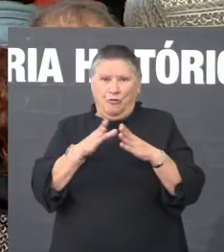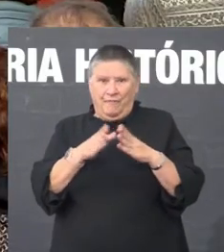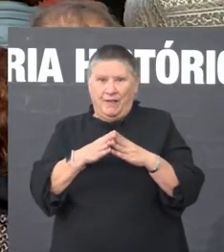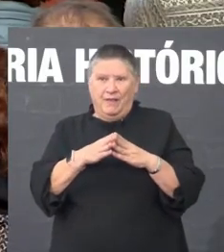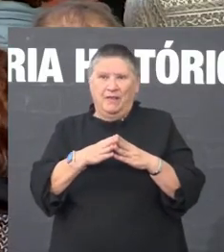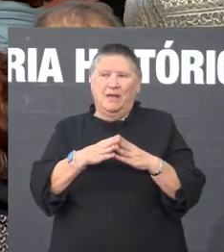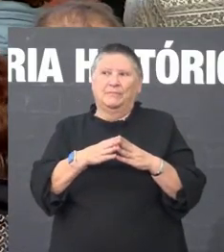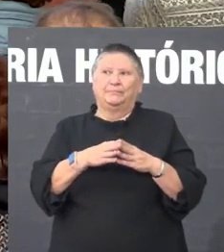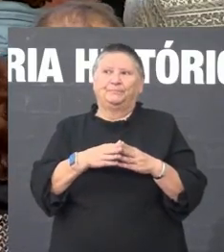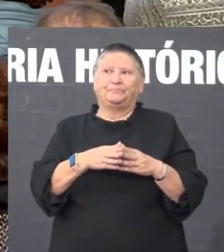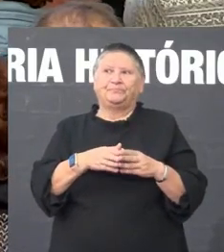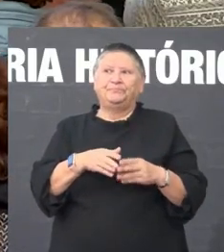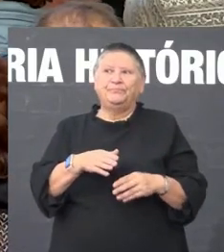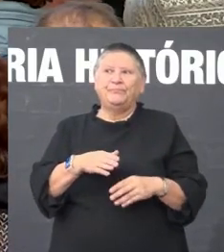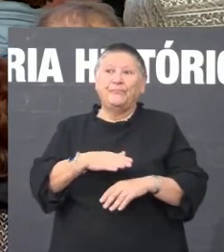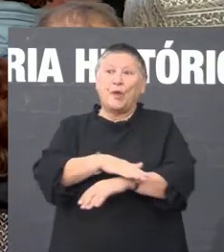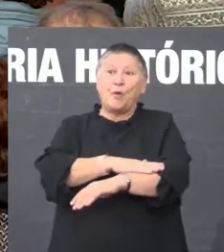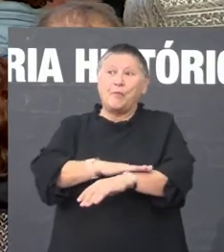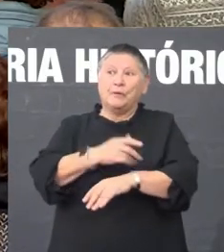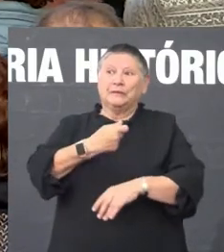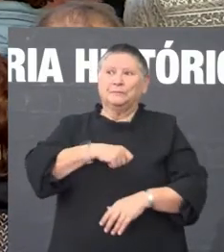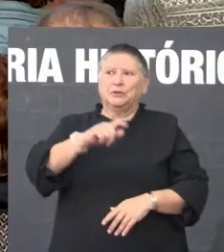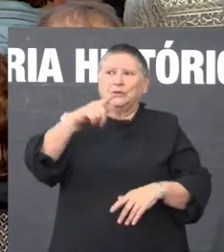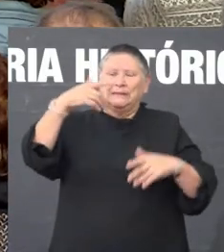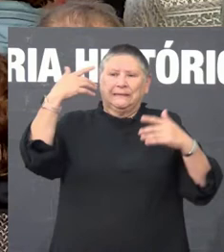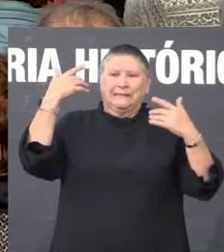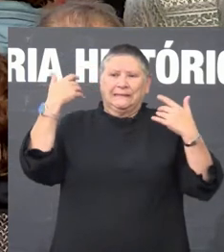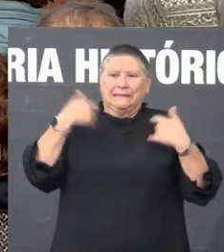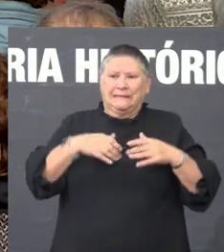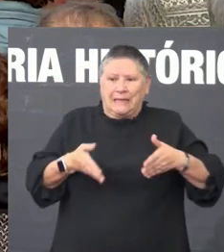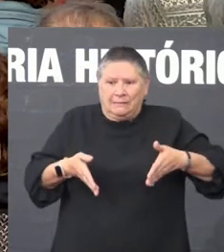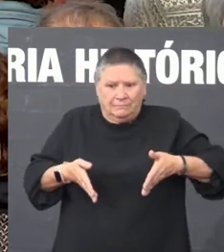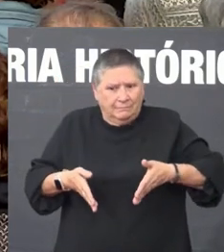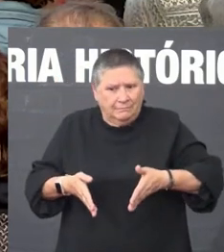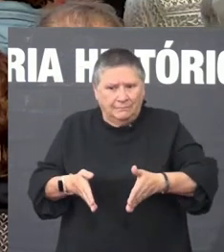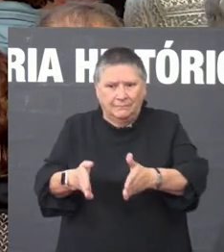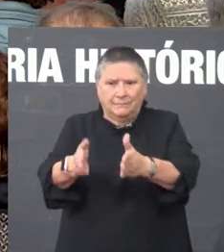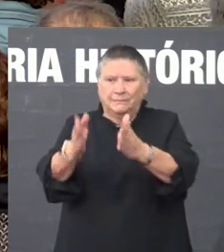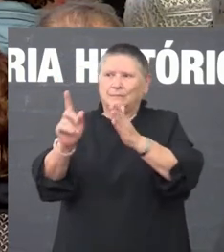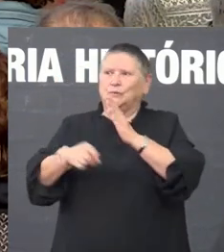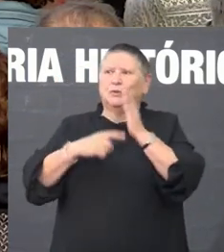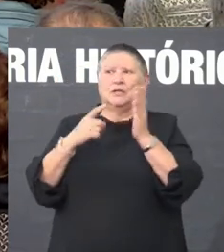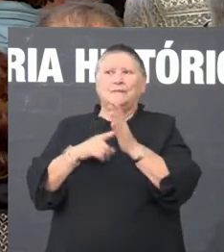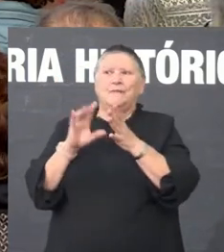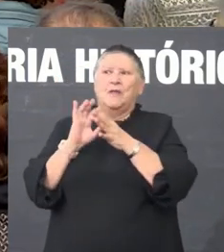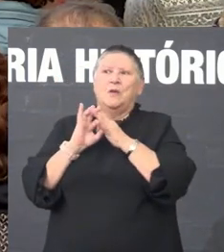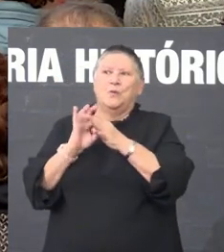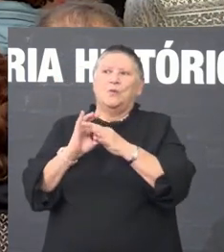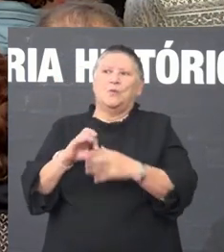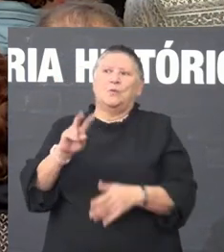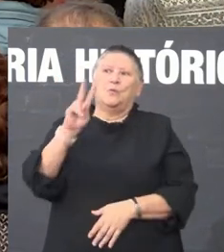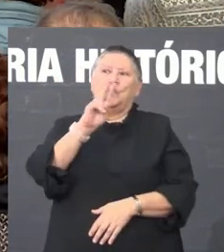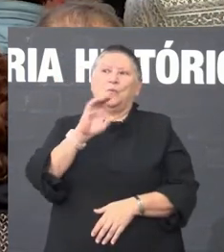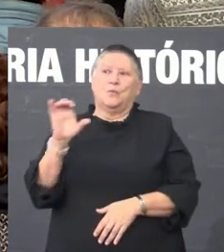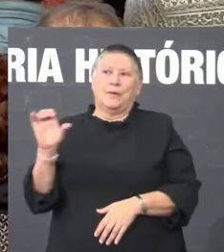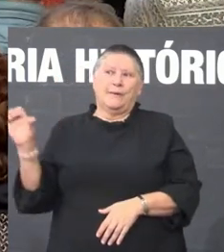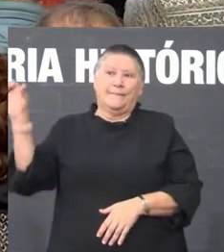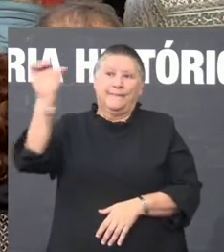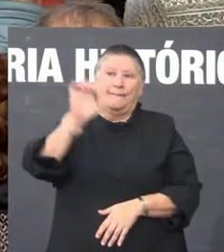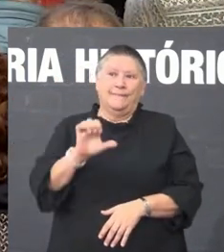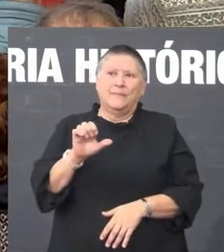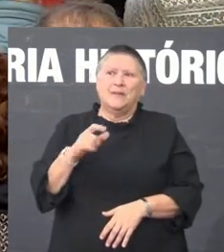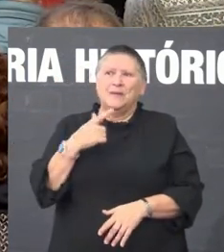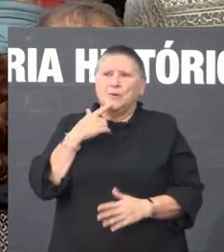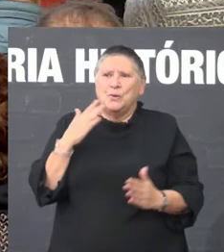Estado español estaba absolutamente incardinado en la Unión Europea, es decir, no había